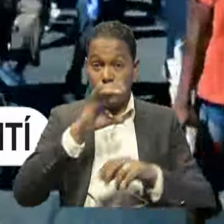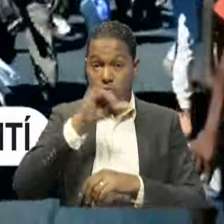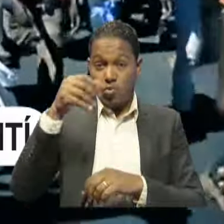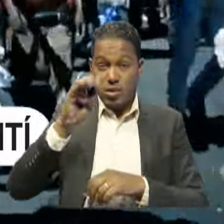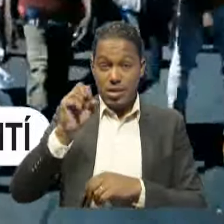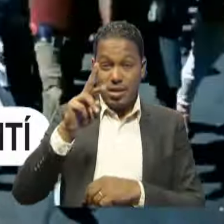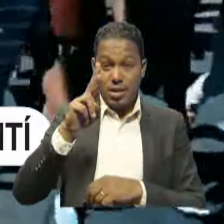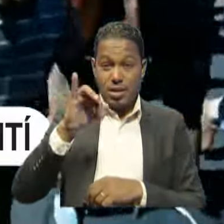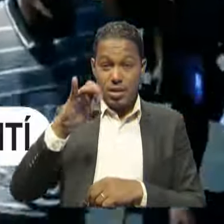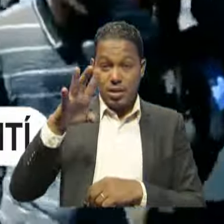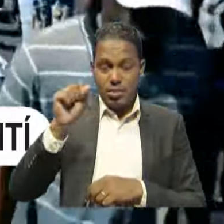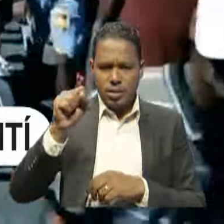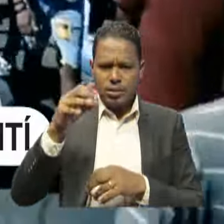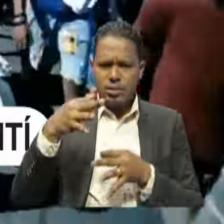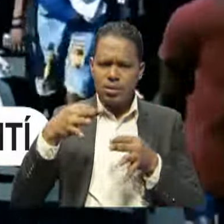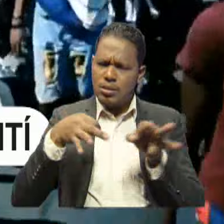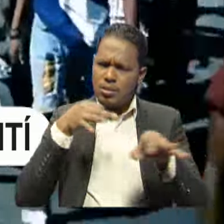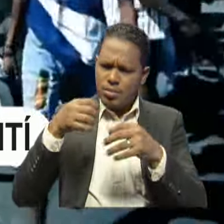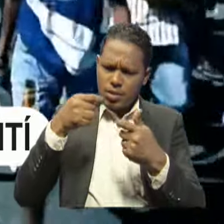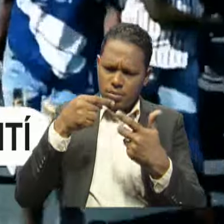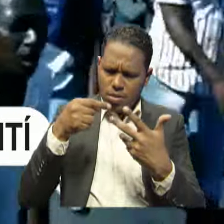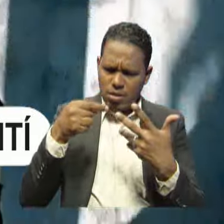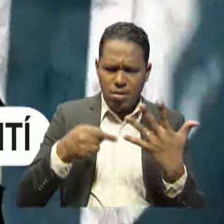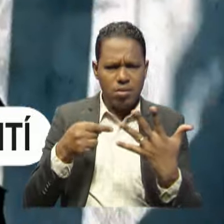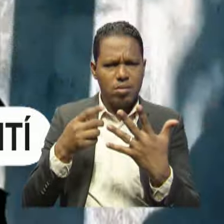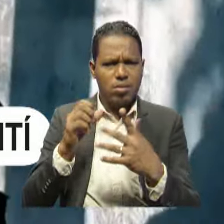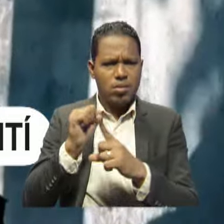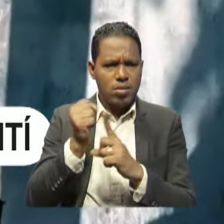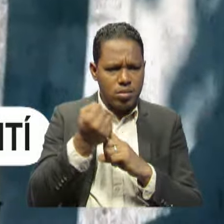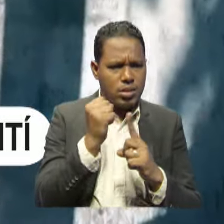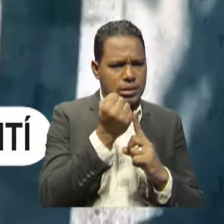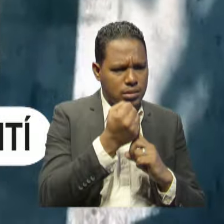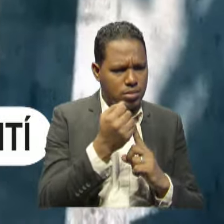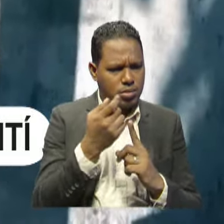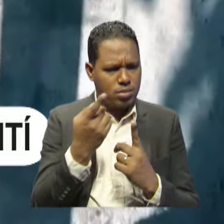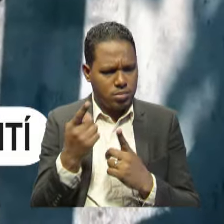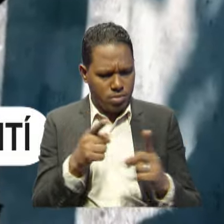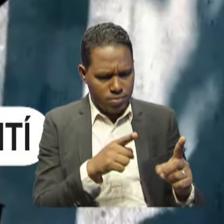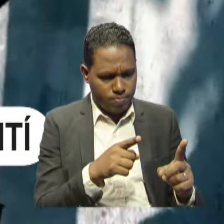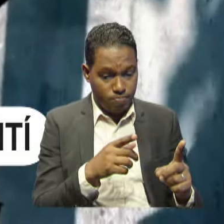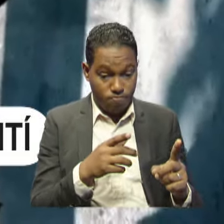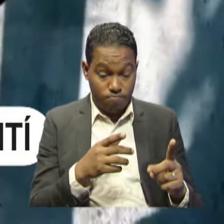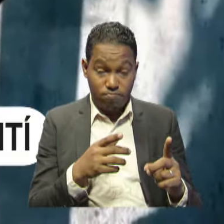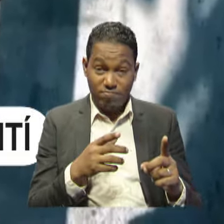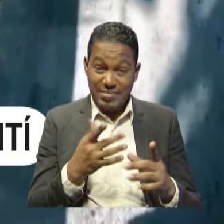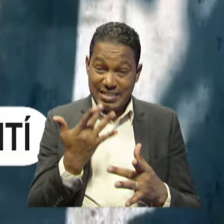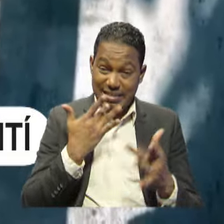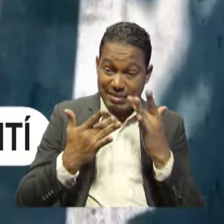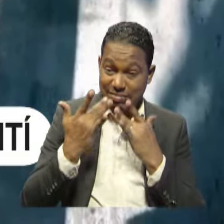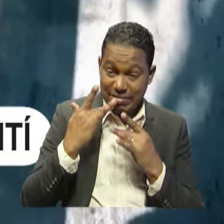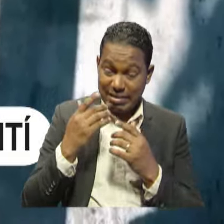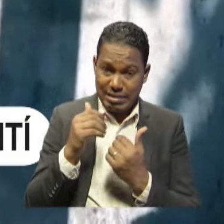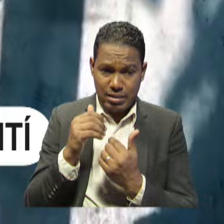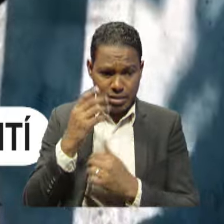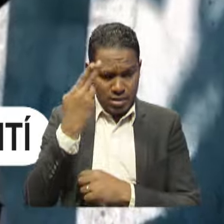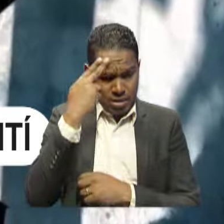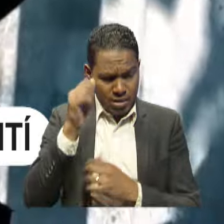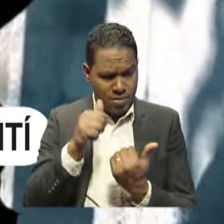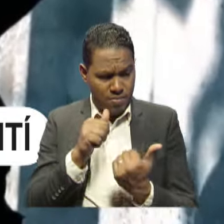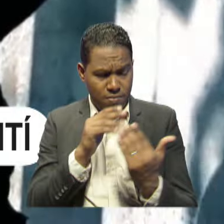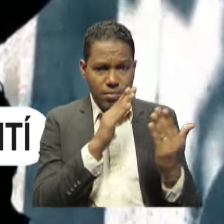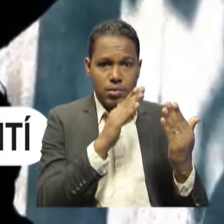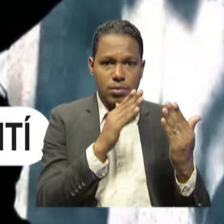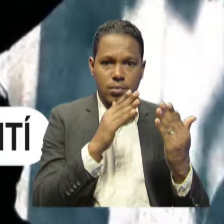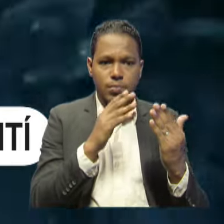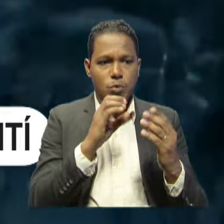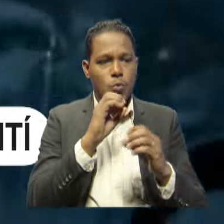Rivas detalles de cómo esa situación de una u otra manera a pesar de la grave crisis que enfrenta Haití Pues